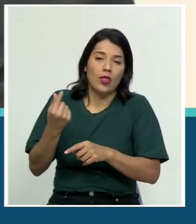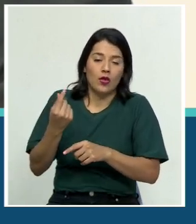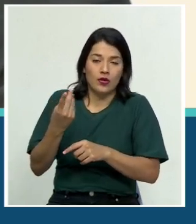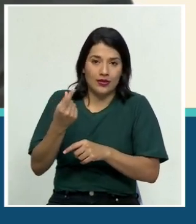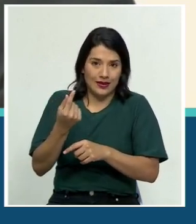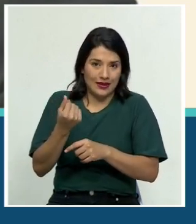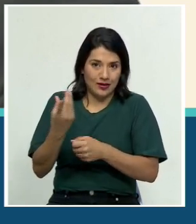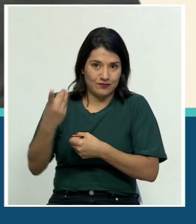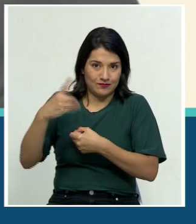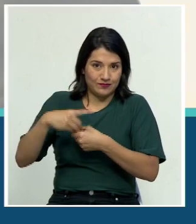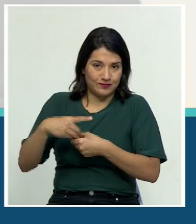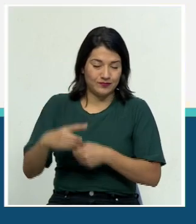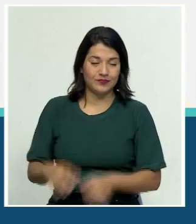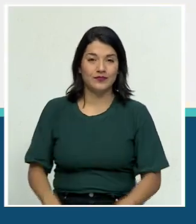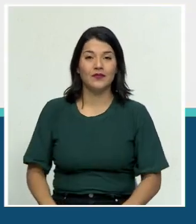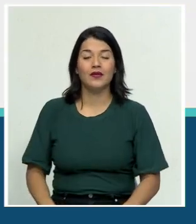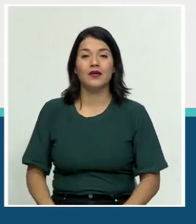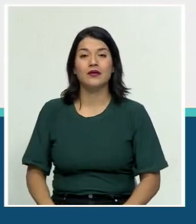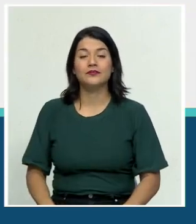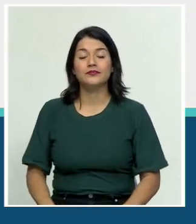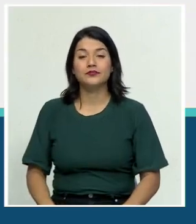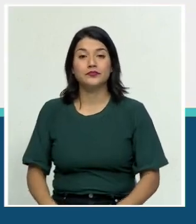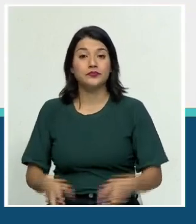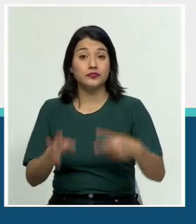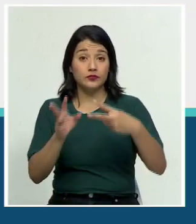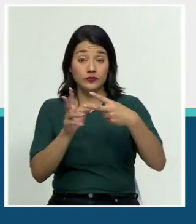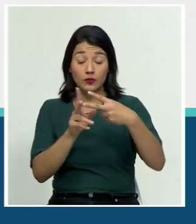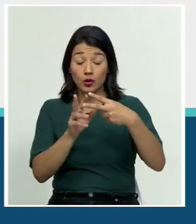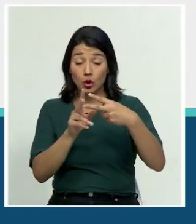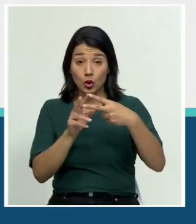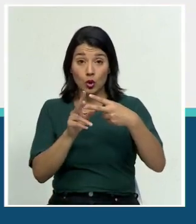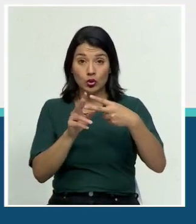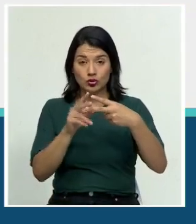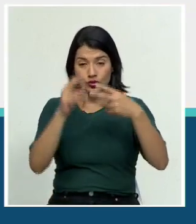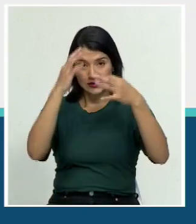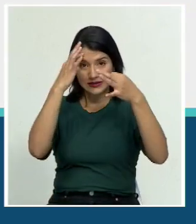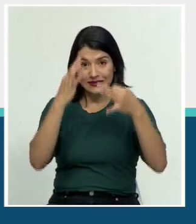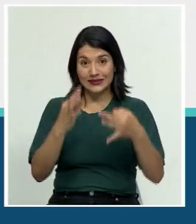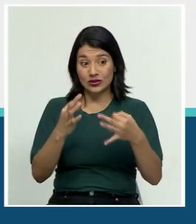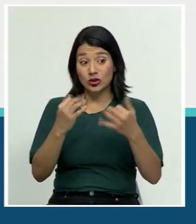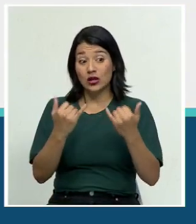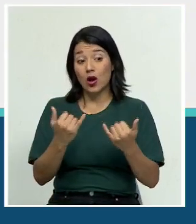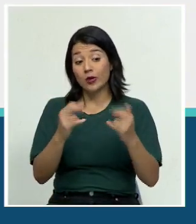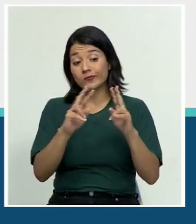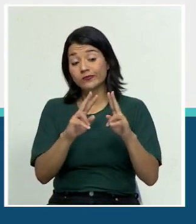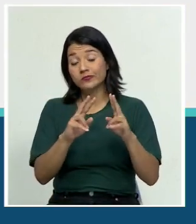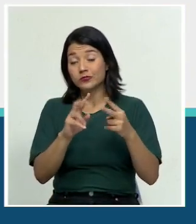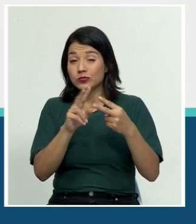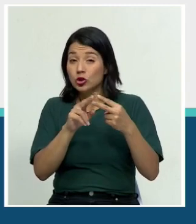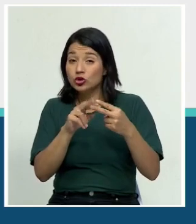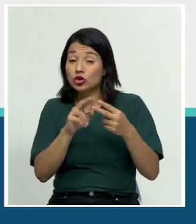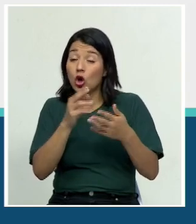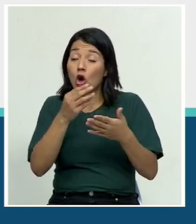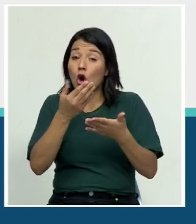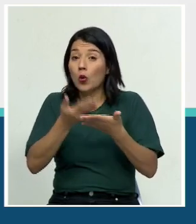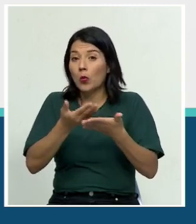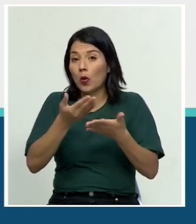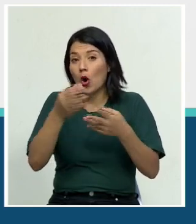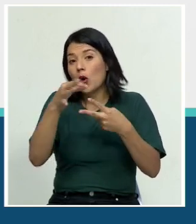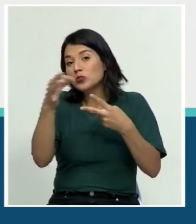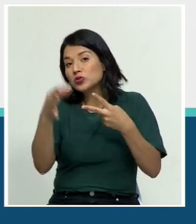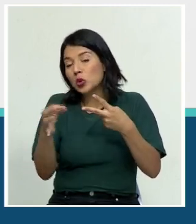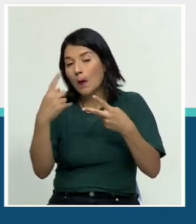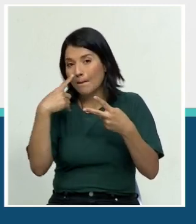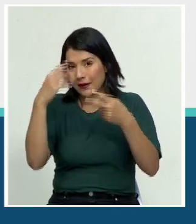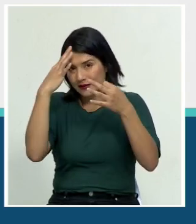y que no les correspondía. Hay dos acciones que se están analizando para tomar. Una es